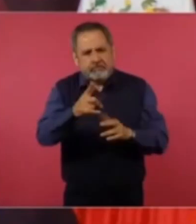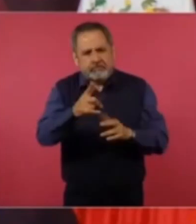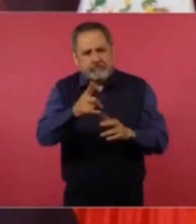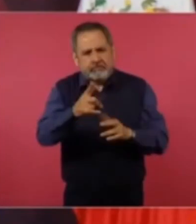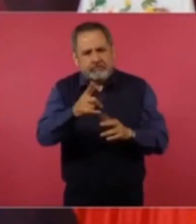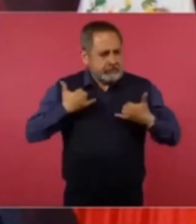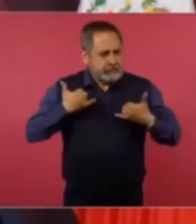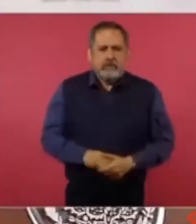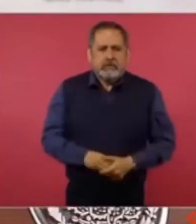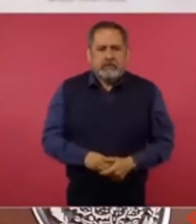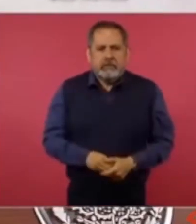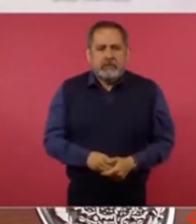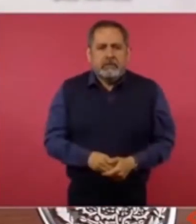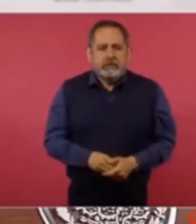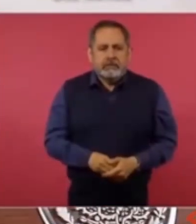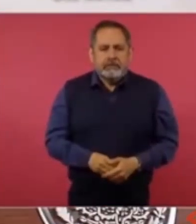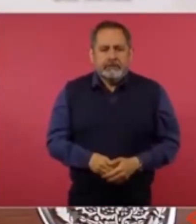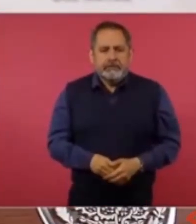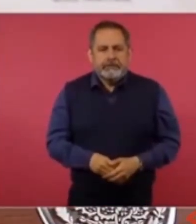Lamentablemente, cuando